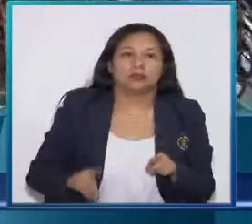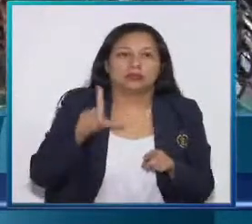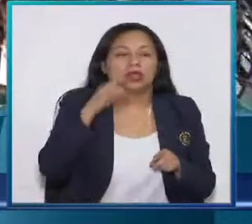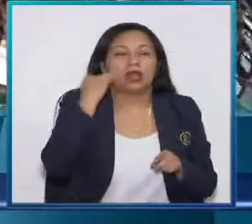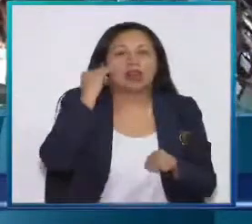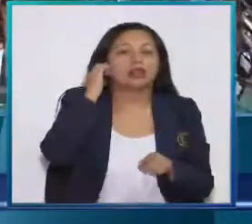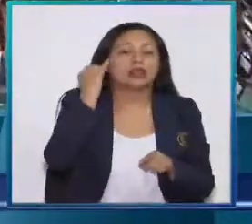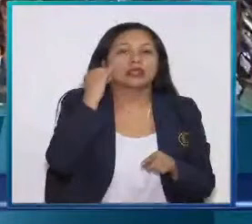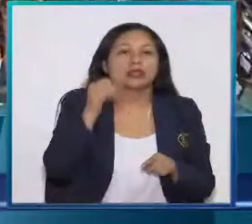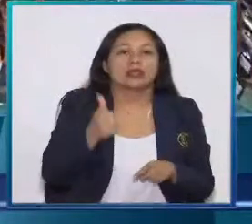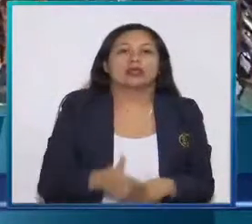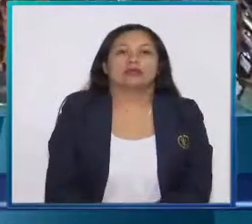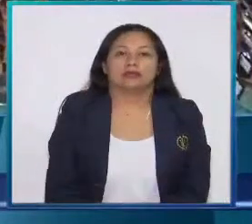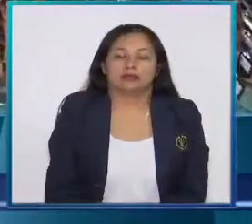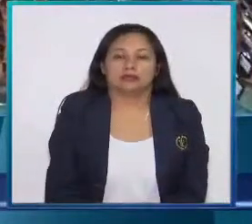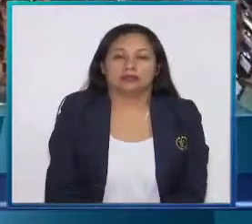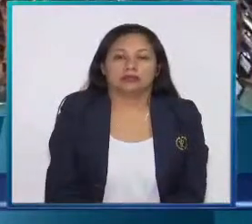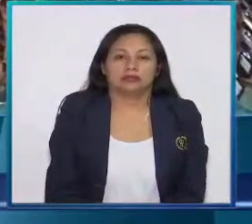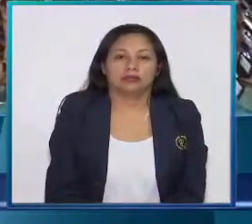Ligia Hernández.